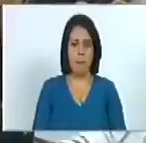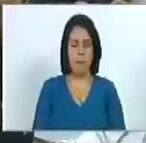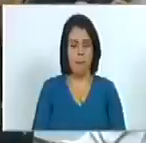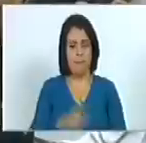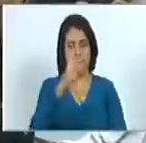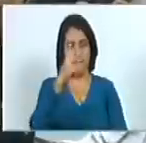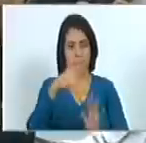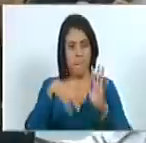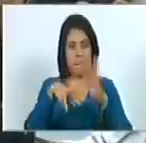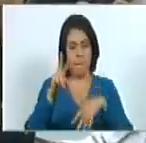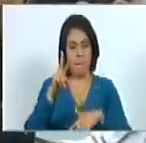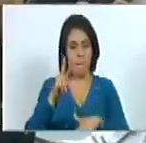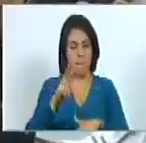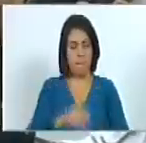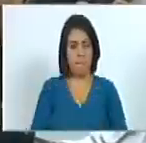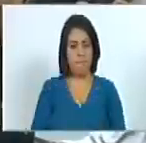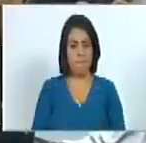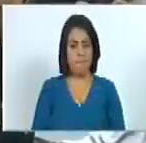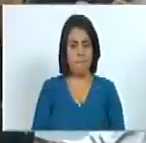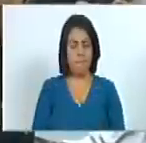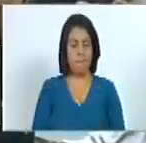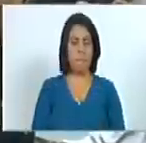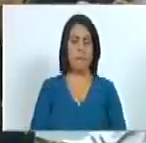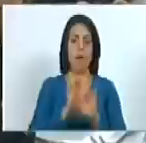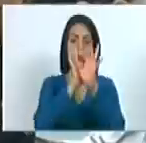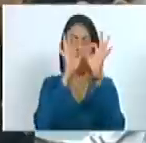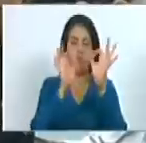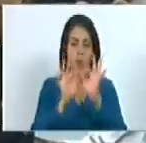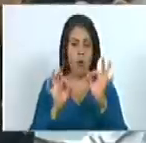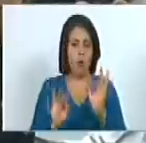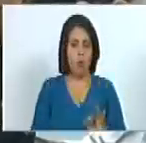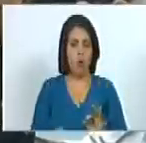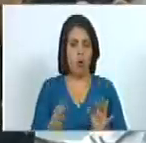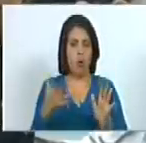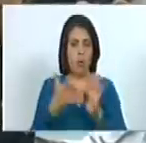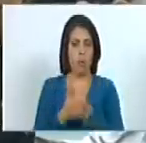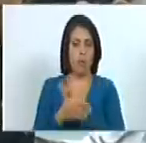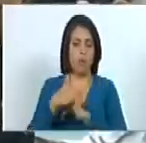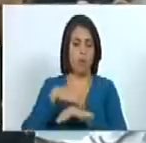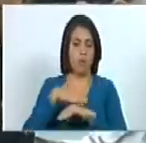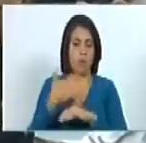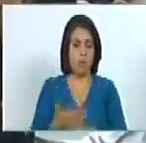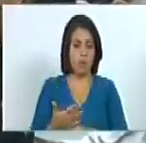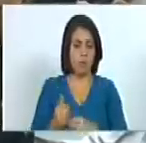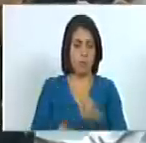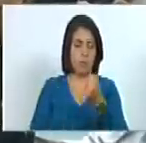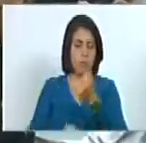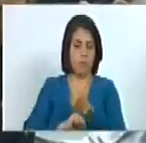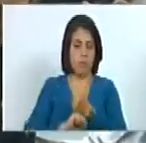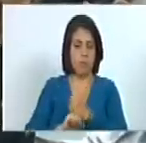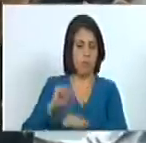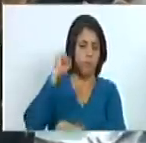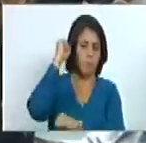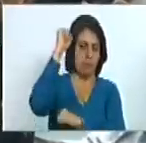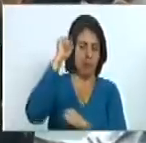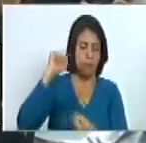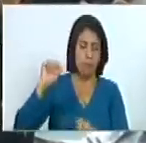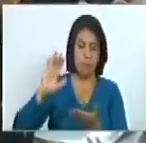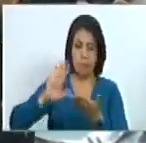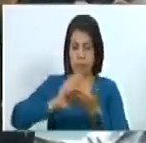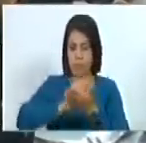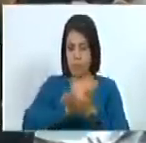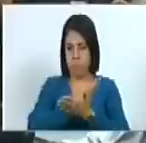diciembre del 2012, es que la herramienta para sortear y vencer estos